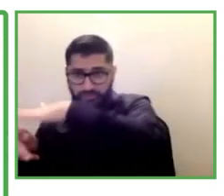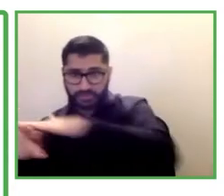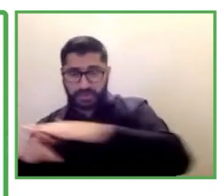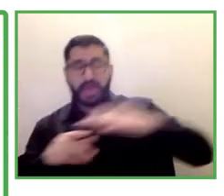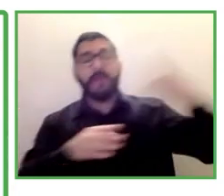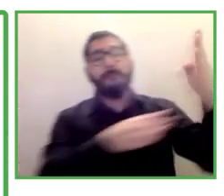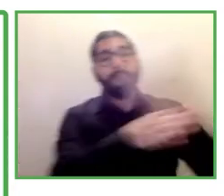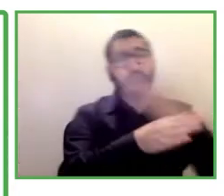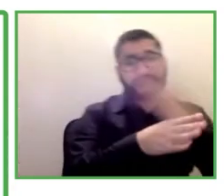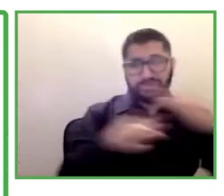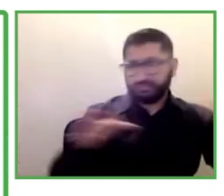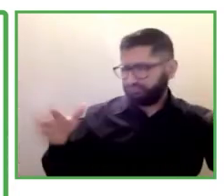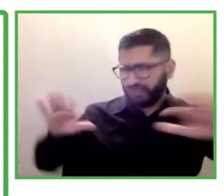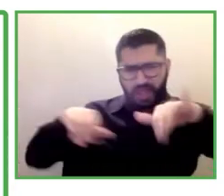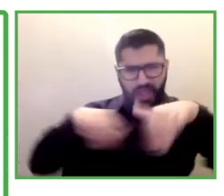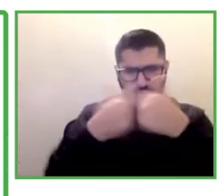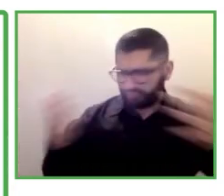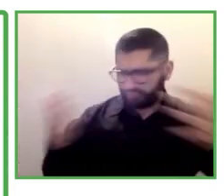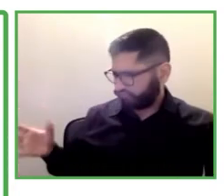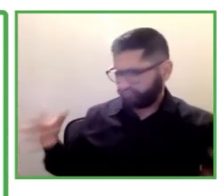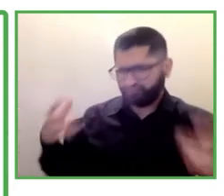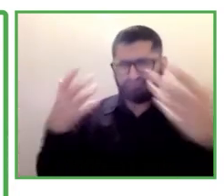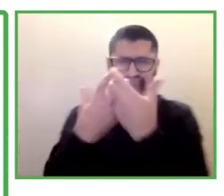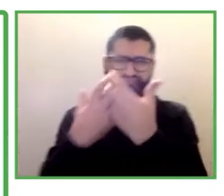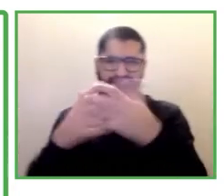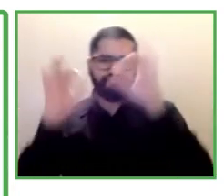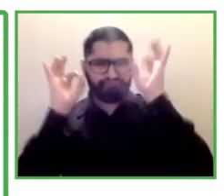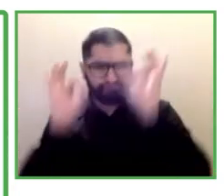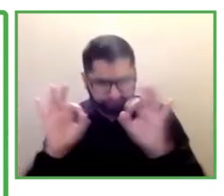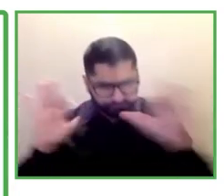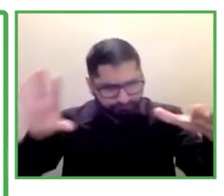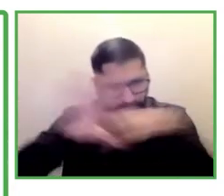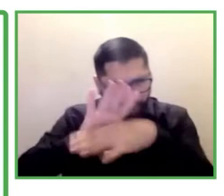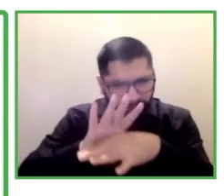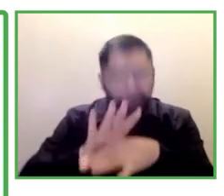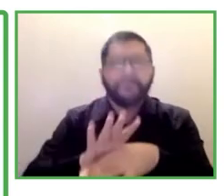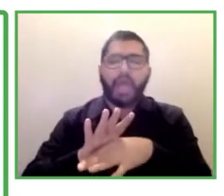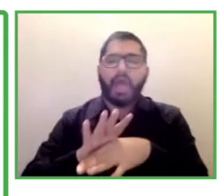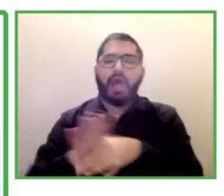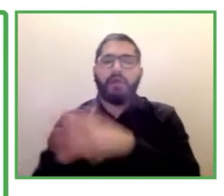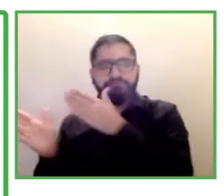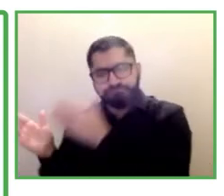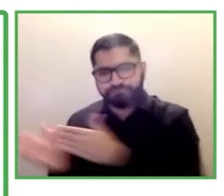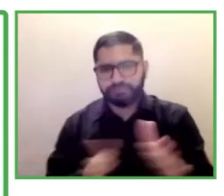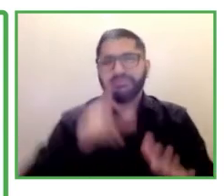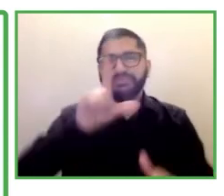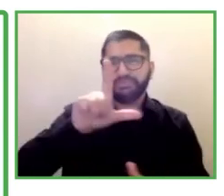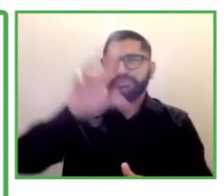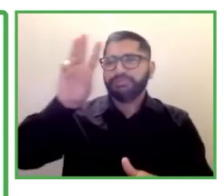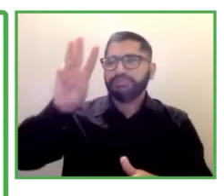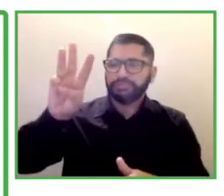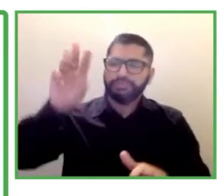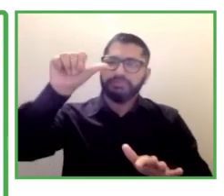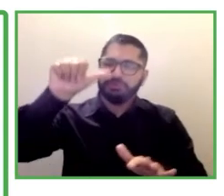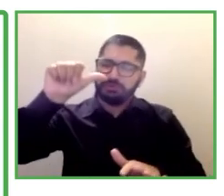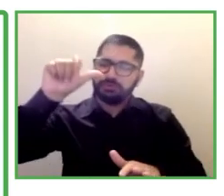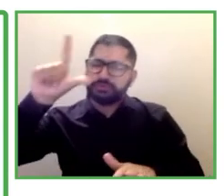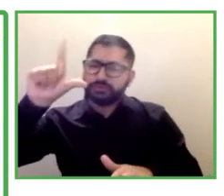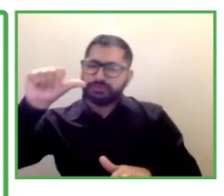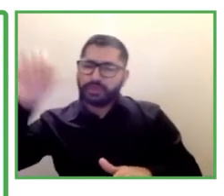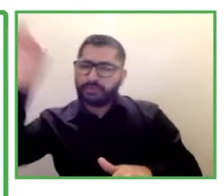He incluido esta foto acá de Lucas. Él es uno de nuestros participantes del programa de JustPath.